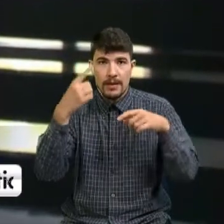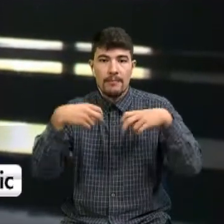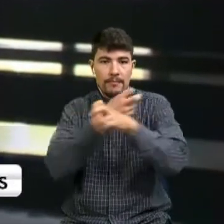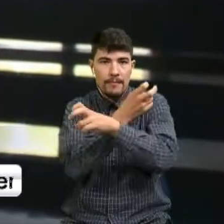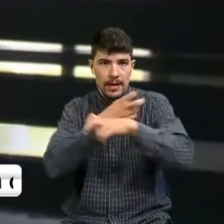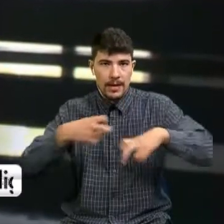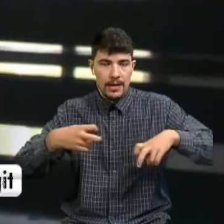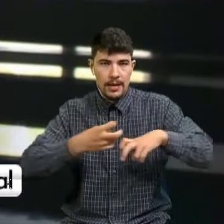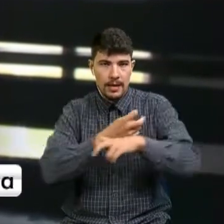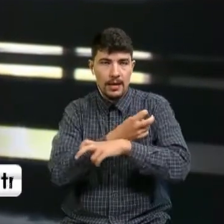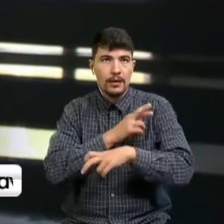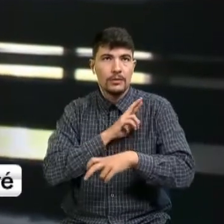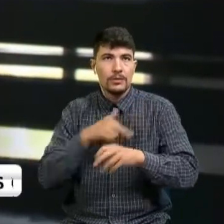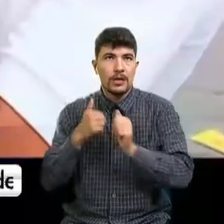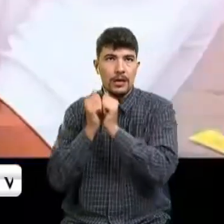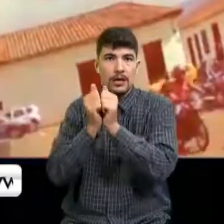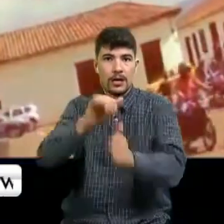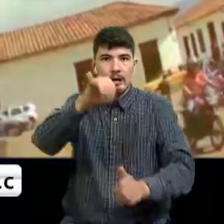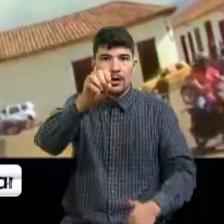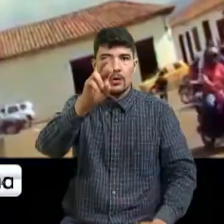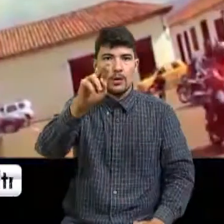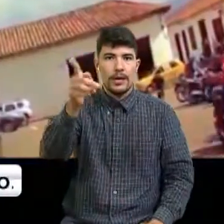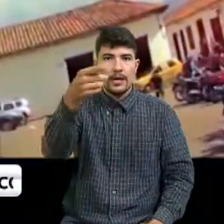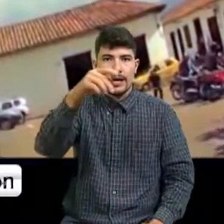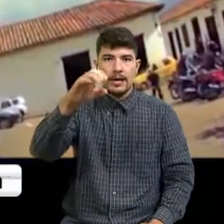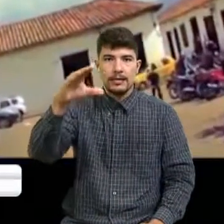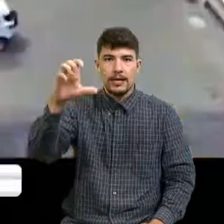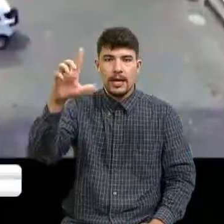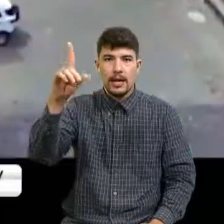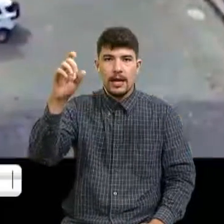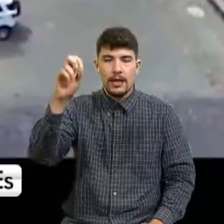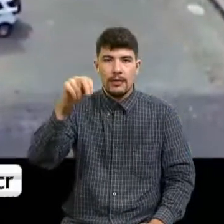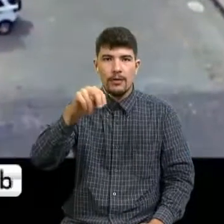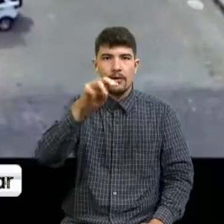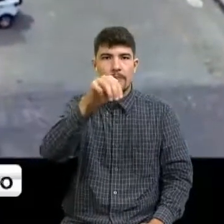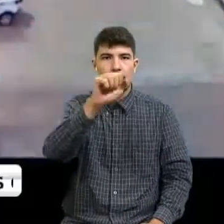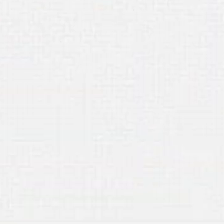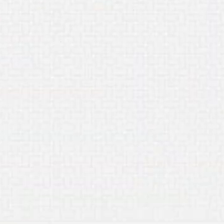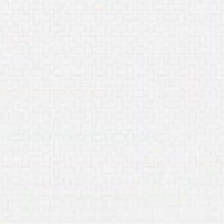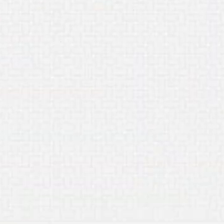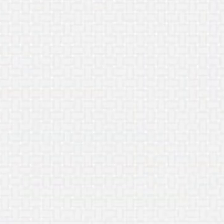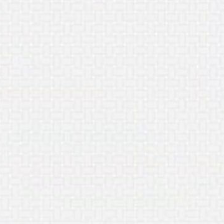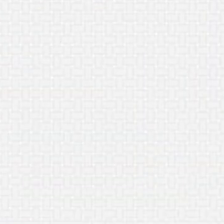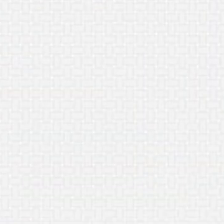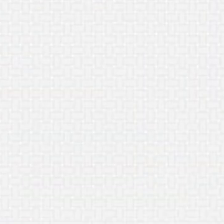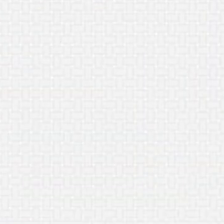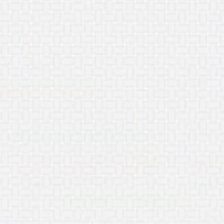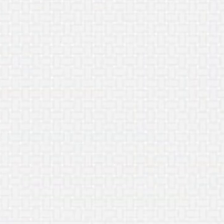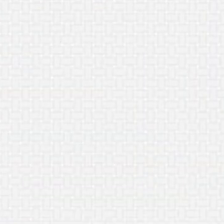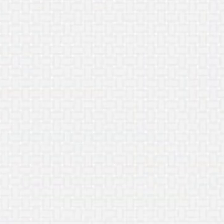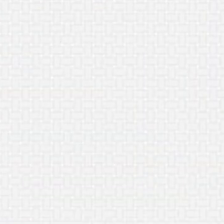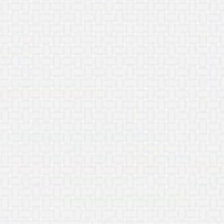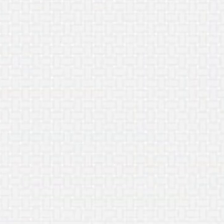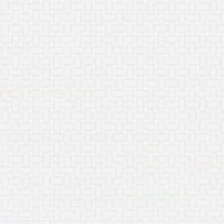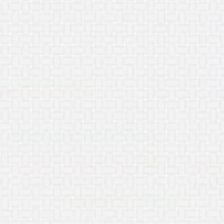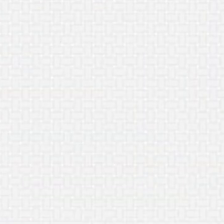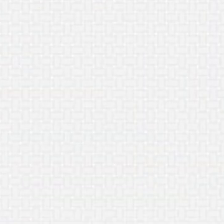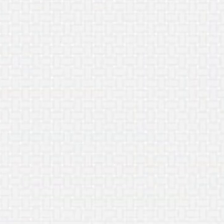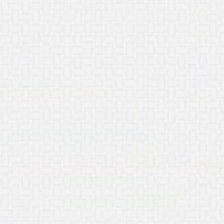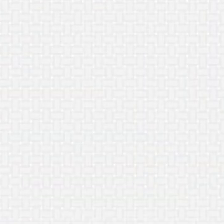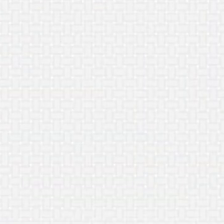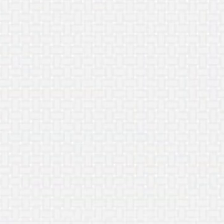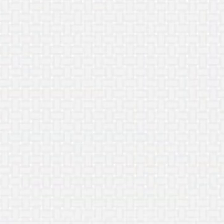estar con Jorgito Celedón, John Mindiola, Manuel Turizo, entonces va a estar bien interesante. Canaltro.com.